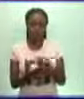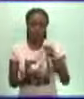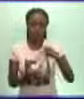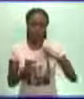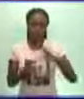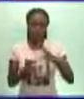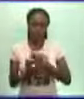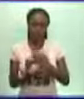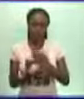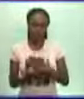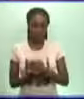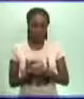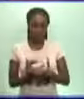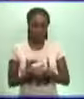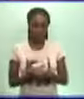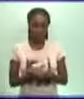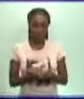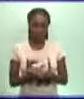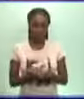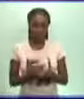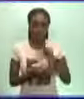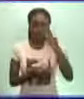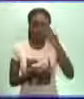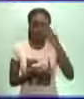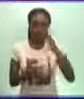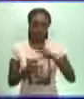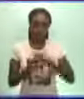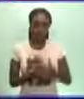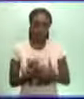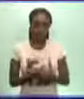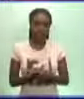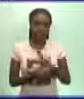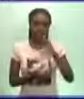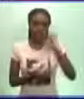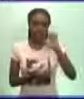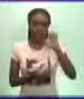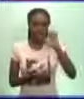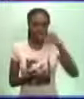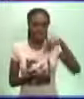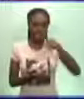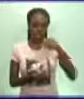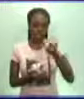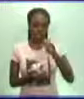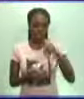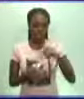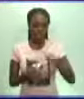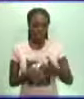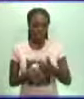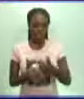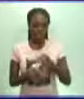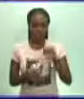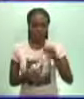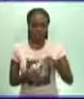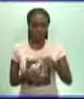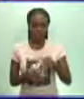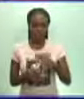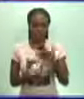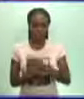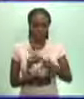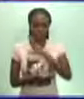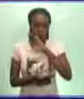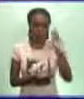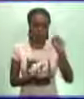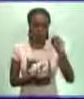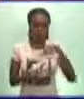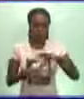curso escolar. Agradecer también a Reina Verdesia Reyes, directora de inspección del Ministerio de Educación, y a todos